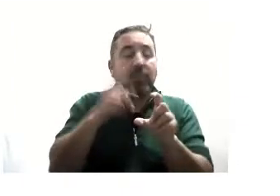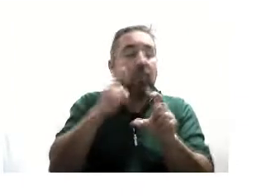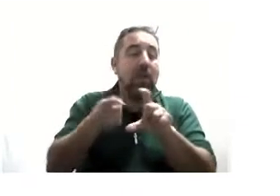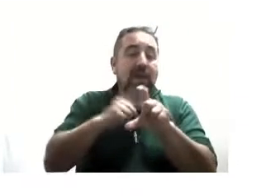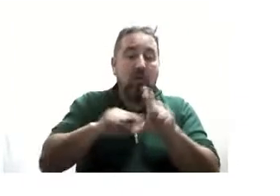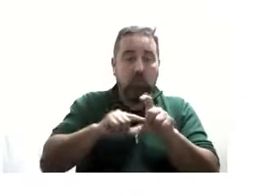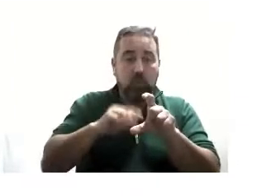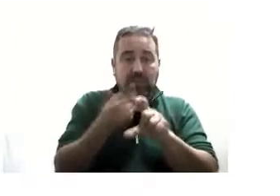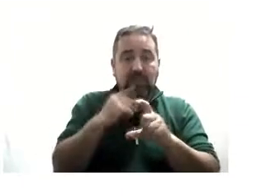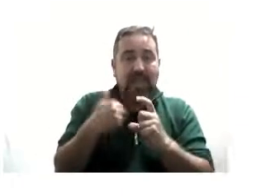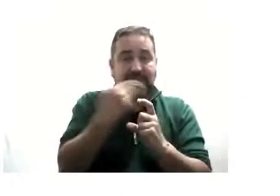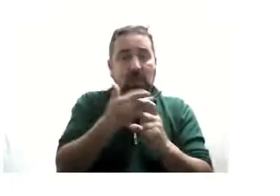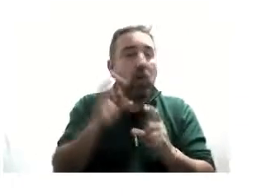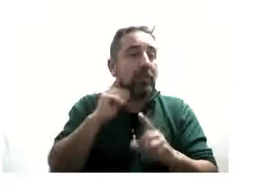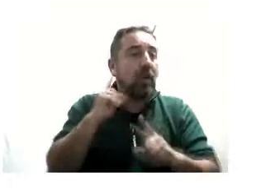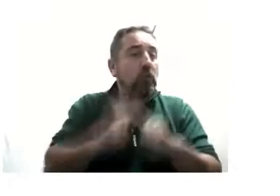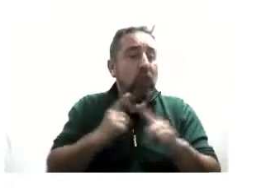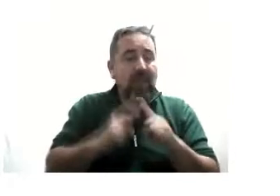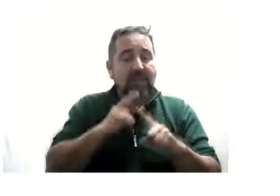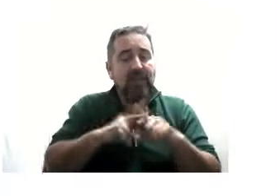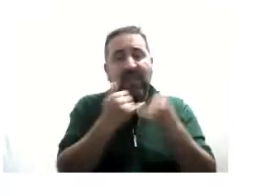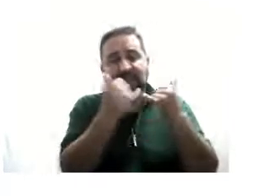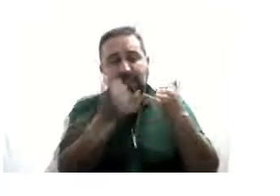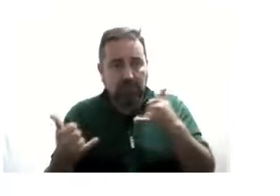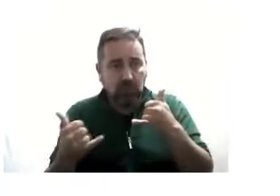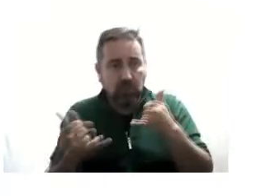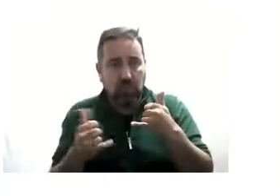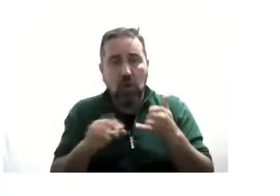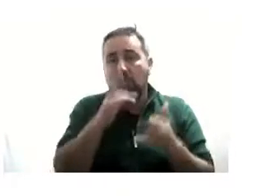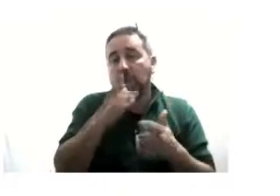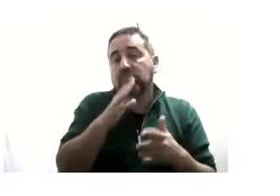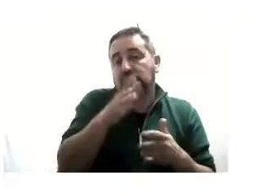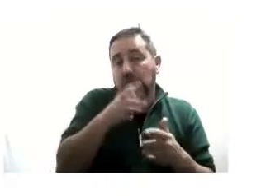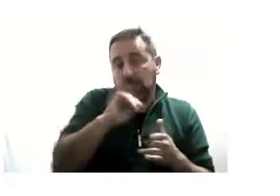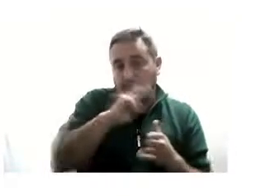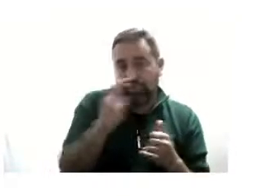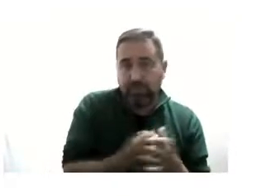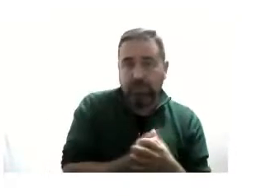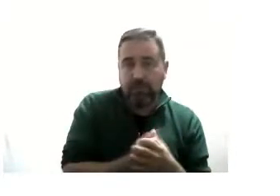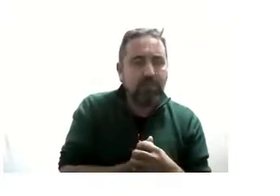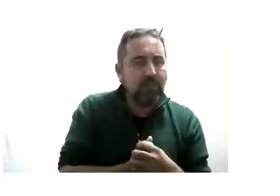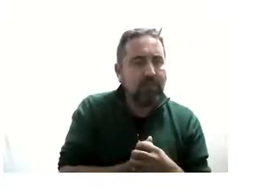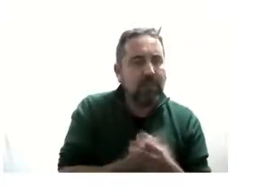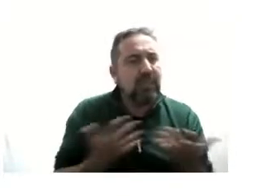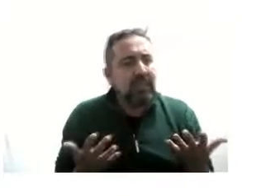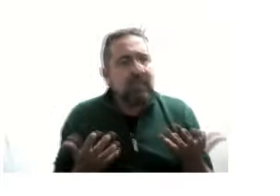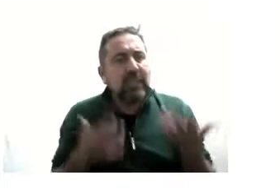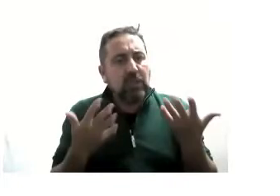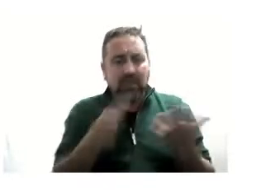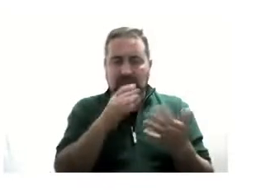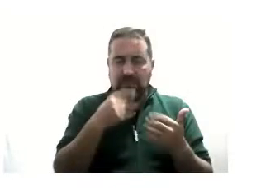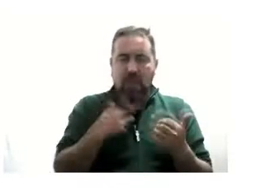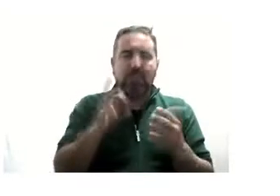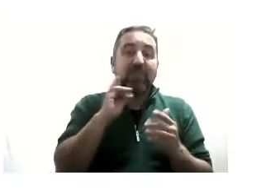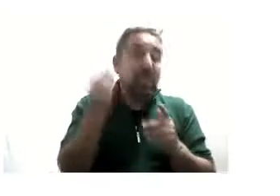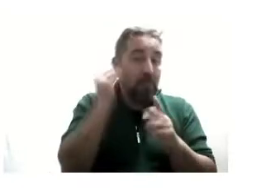cuando hay una sordera de transmisión con muchas supuraciones. ¿Qué salto cualitativo ha habido en estos